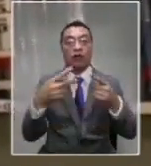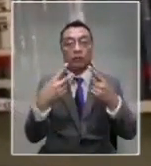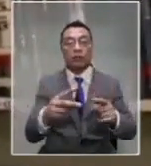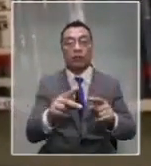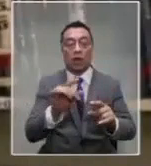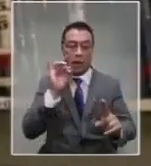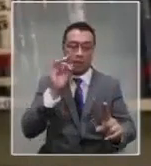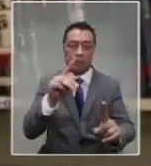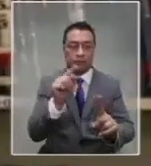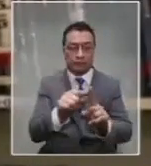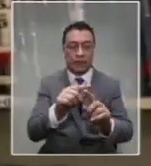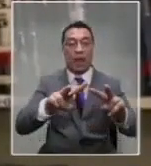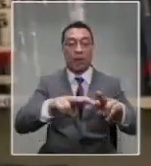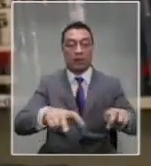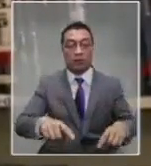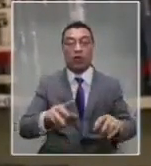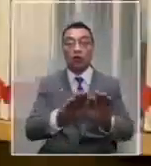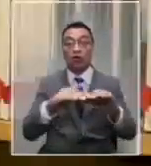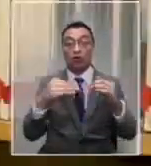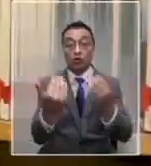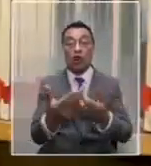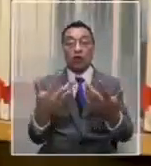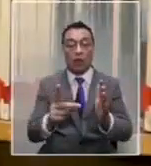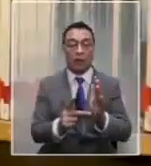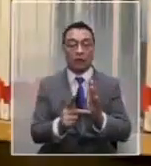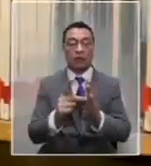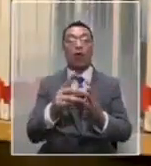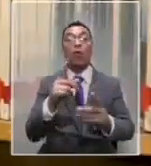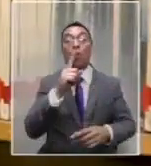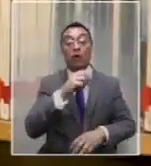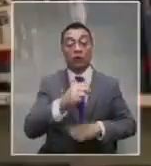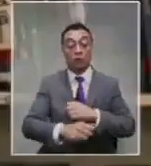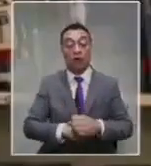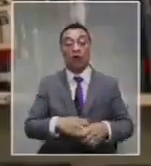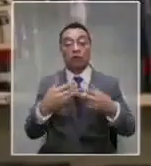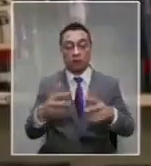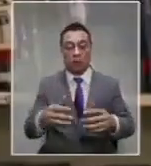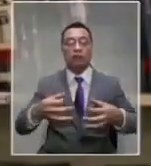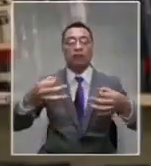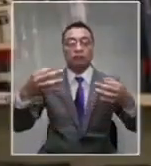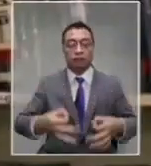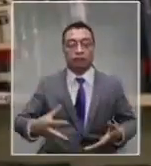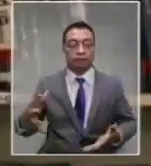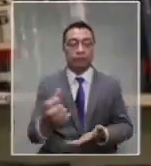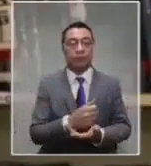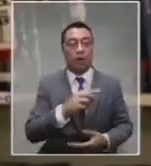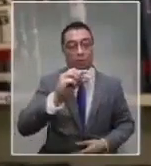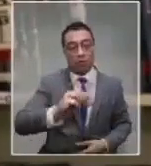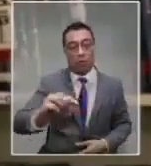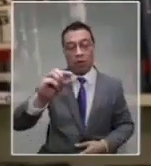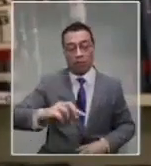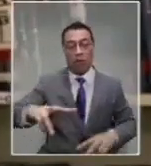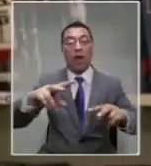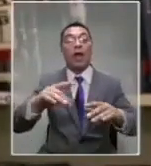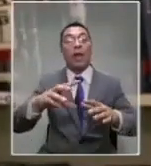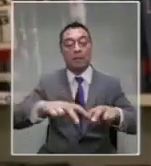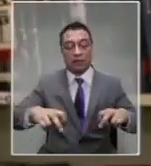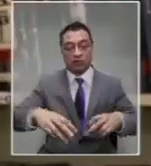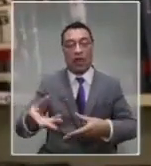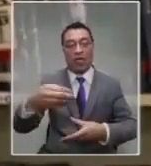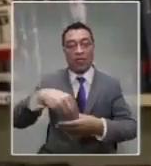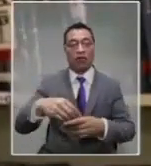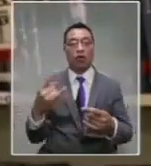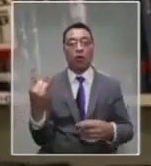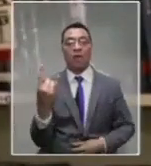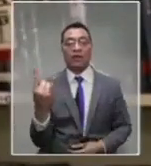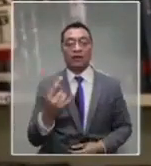laboratorios dedicados de manera exclusiva a la investigación. Todo esto se ha venido desarrollando en los últimos años, lo que nos ha permitido consolidar poco a poco la investigación dentro de